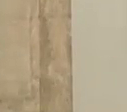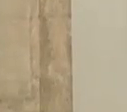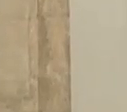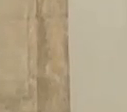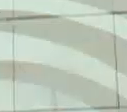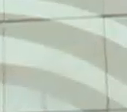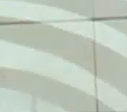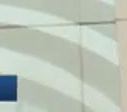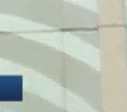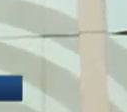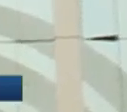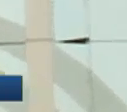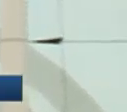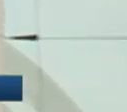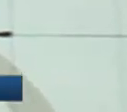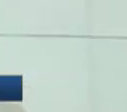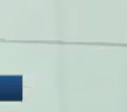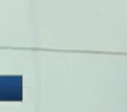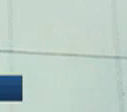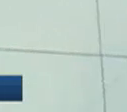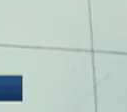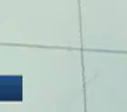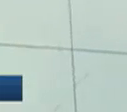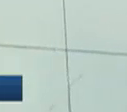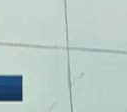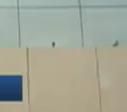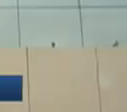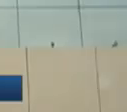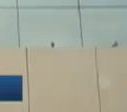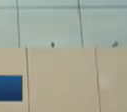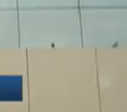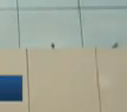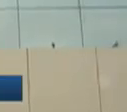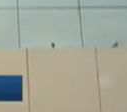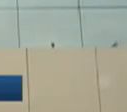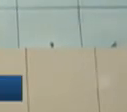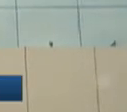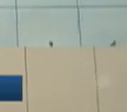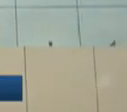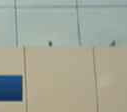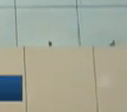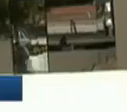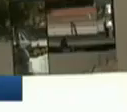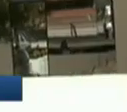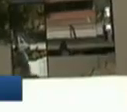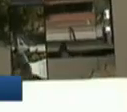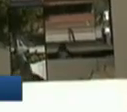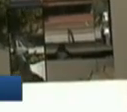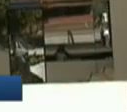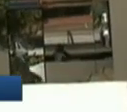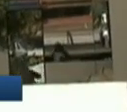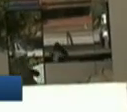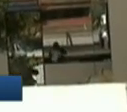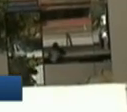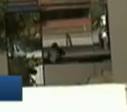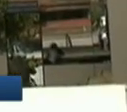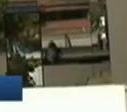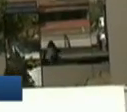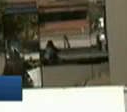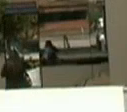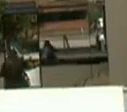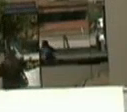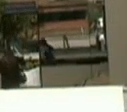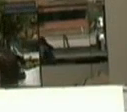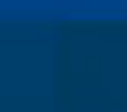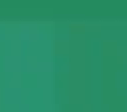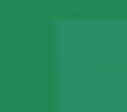presidenta del CNE reitera que elecciones del 2021 estarían en riesgo si el Ministerio de Finanzas no les entrega los